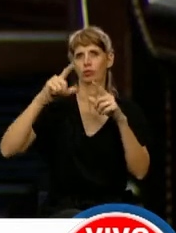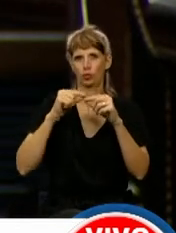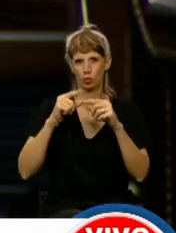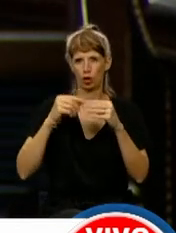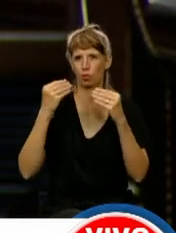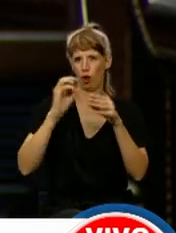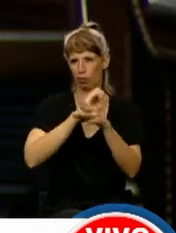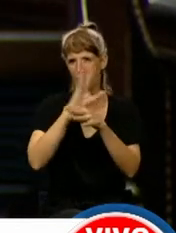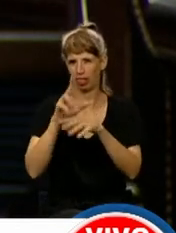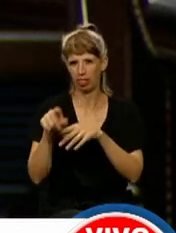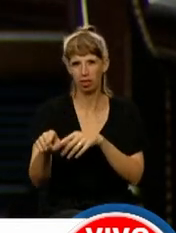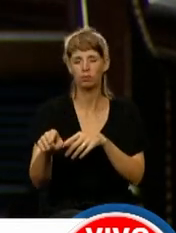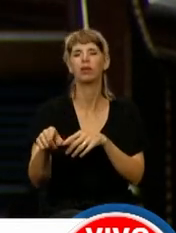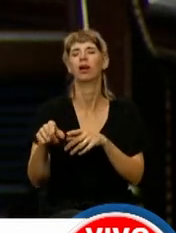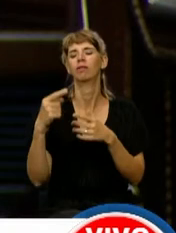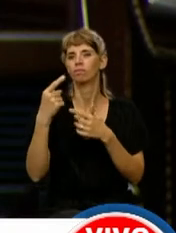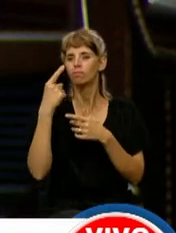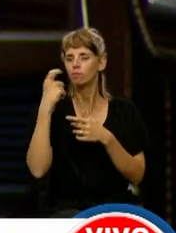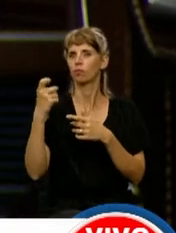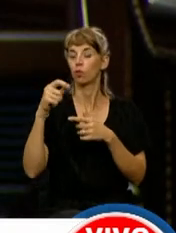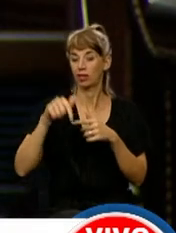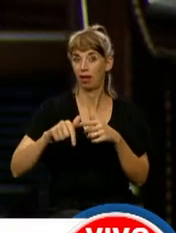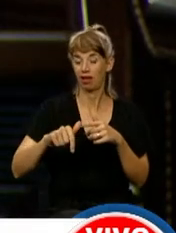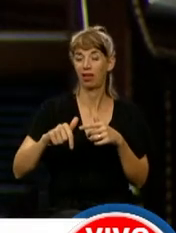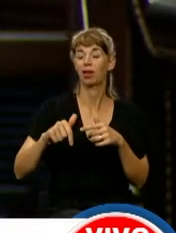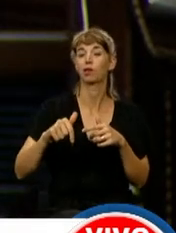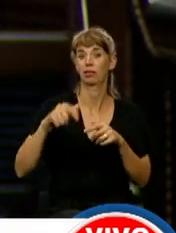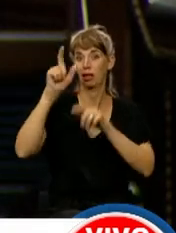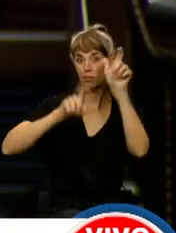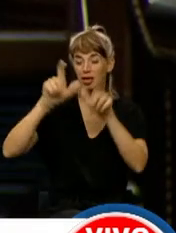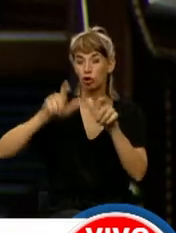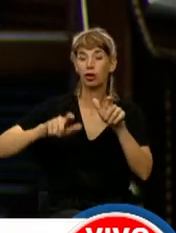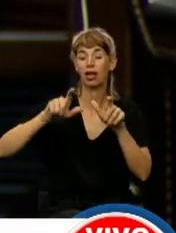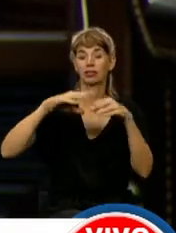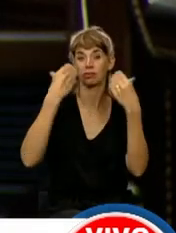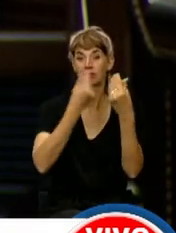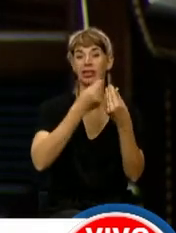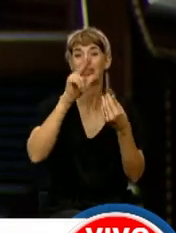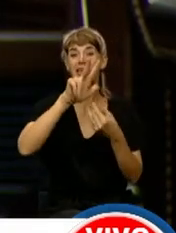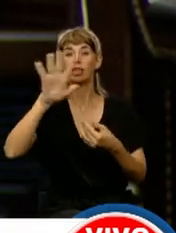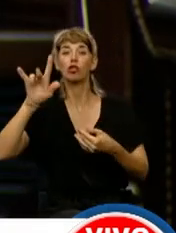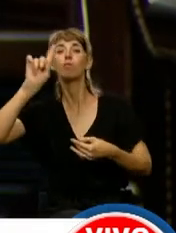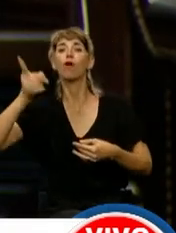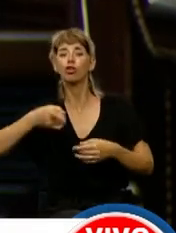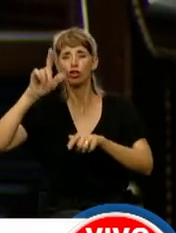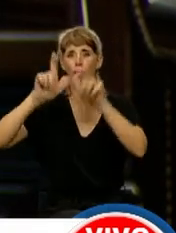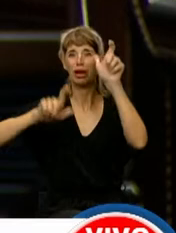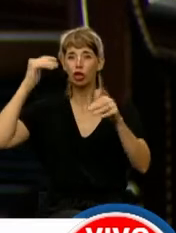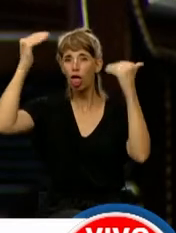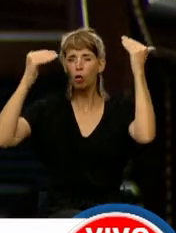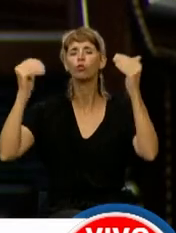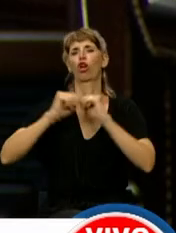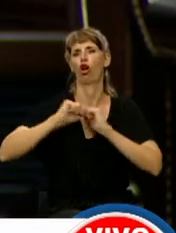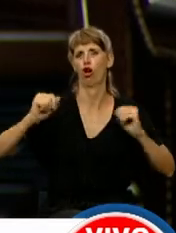ver que los argentinos tienen un 35 por ciento de obesidad en los adultos que el sobrepeso llega al